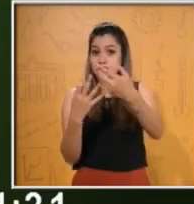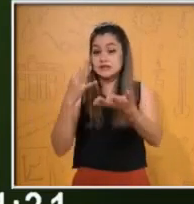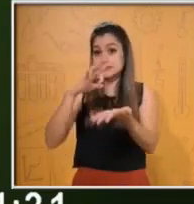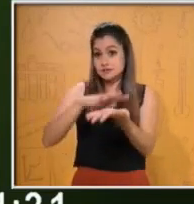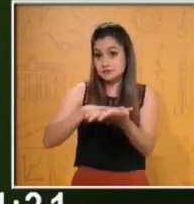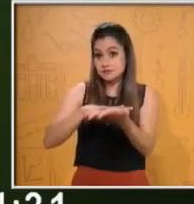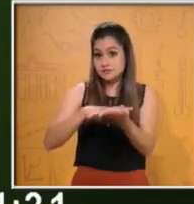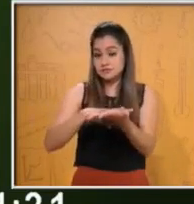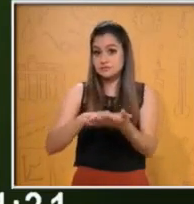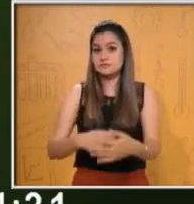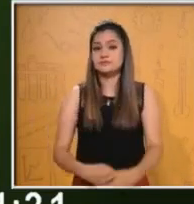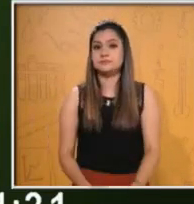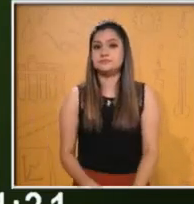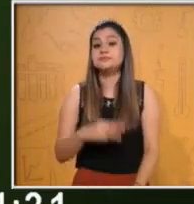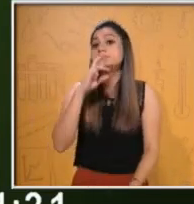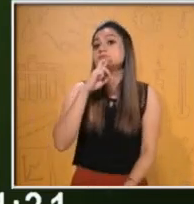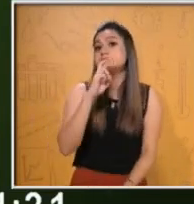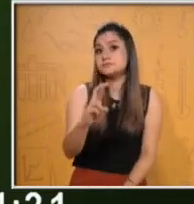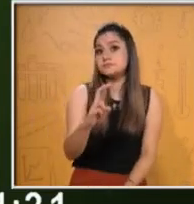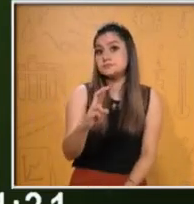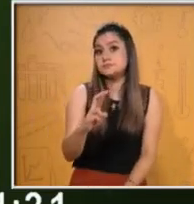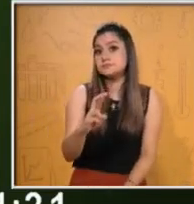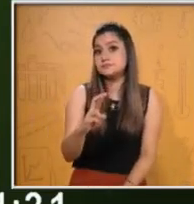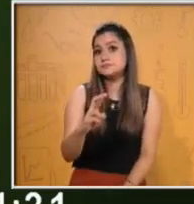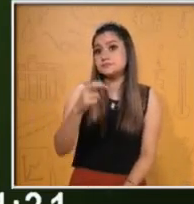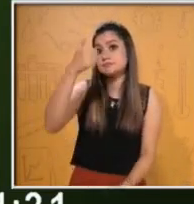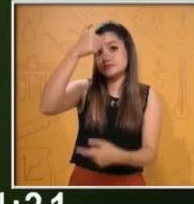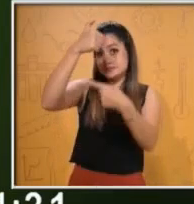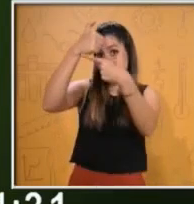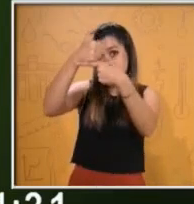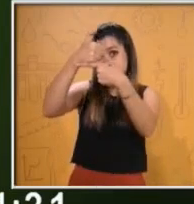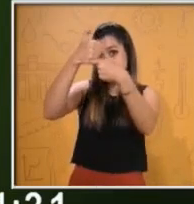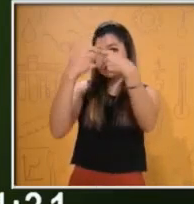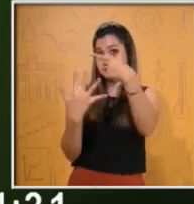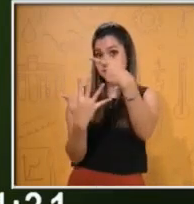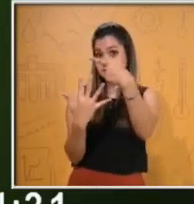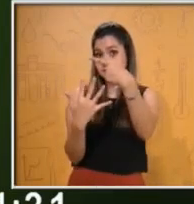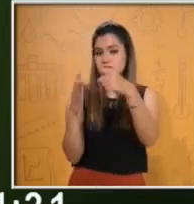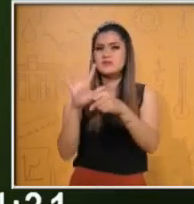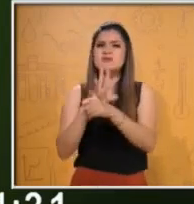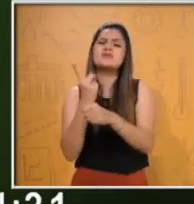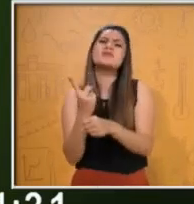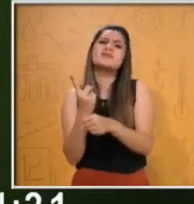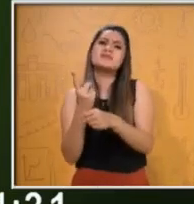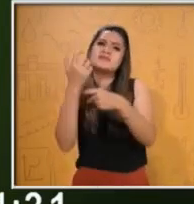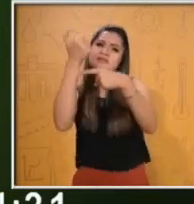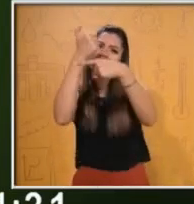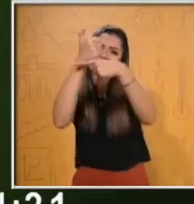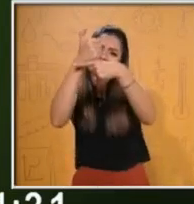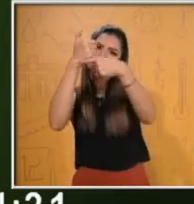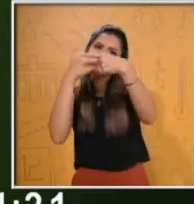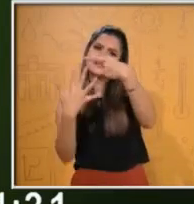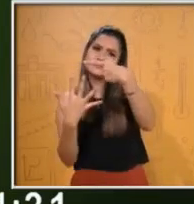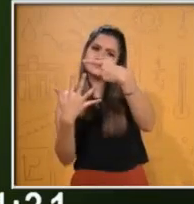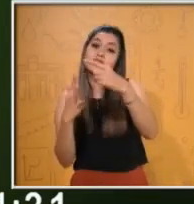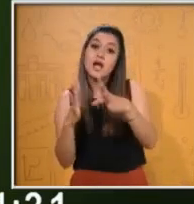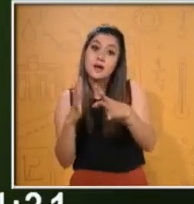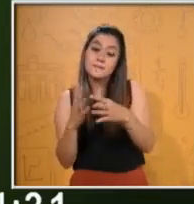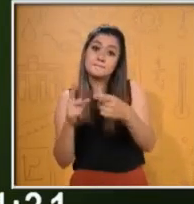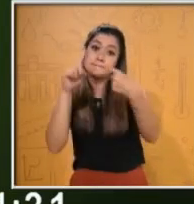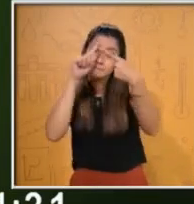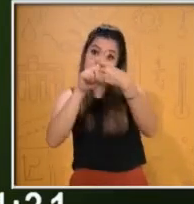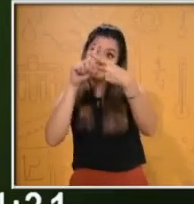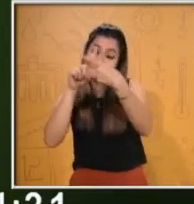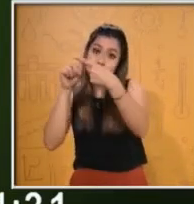es el triple. Y la respuesta es quintos. ¿Y por qué salió a 6 quintos, profe Ricardo? Porque multiplicamos